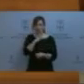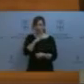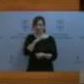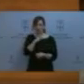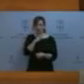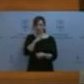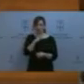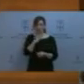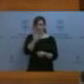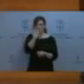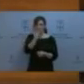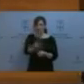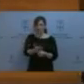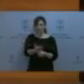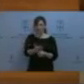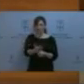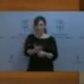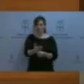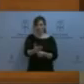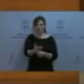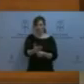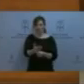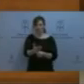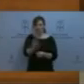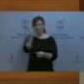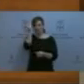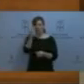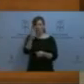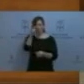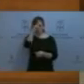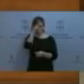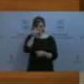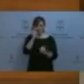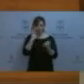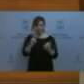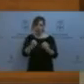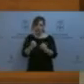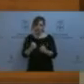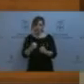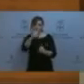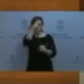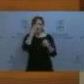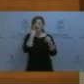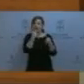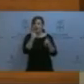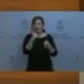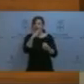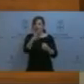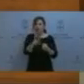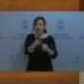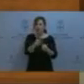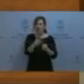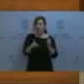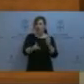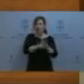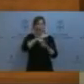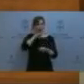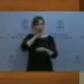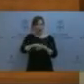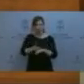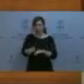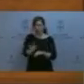Sinceramente, nos parece altamente preocupante. Nos parece altamente preocupante que se incumpla la ley